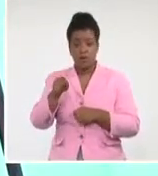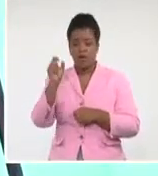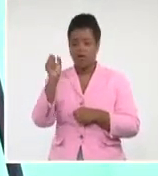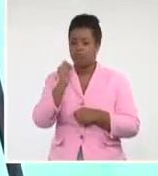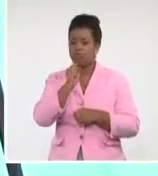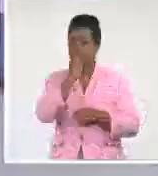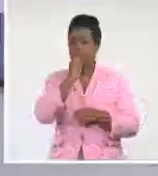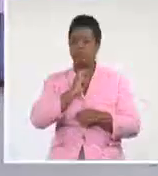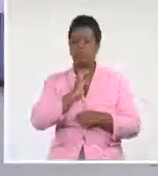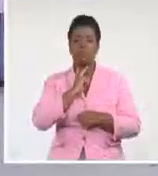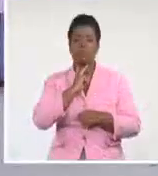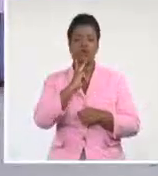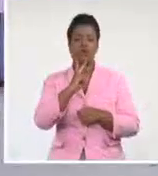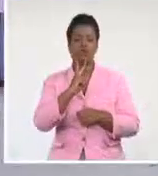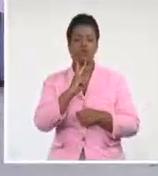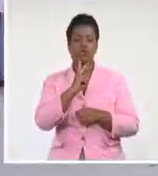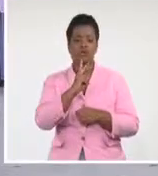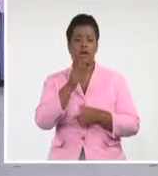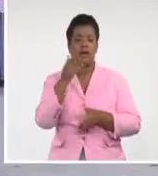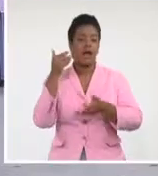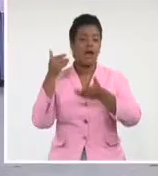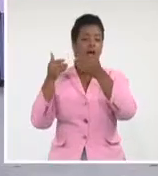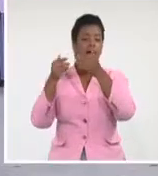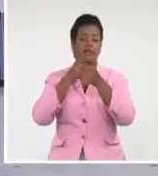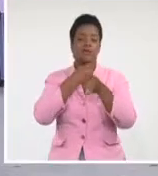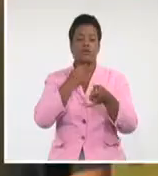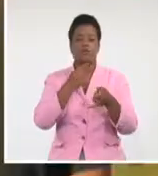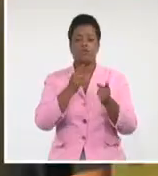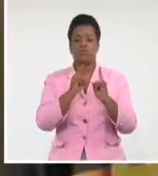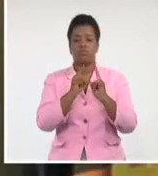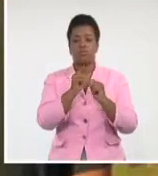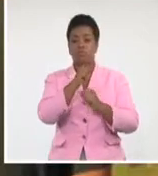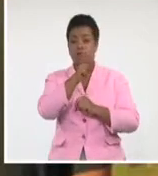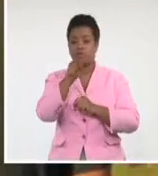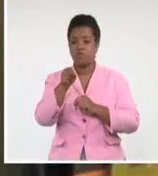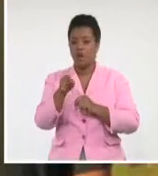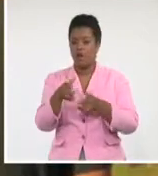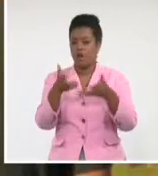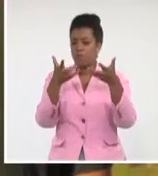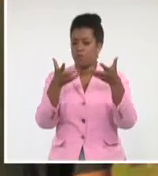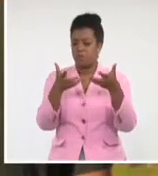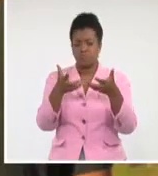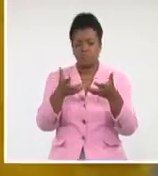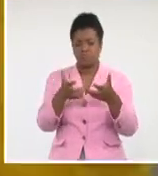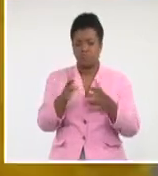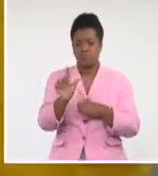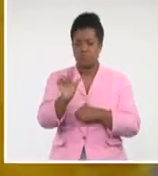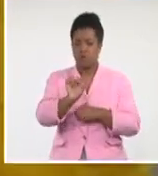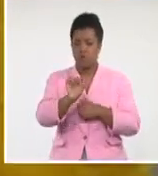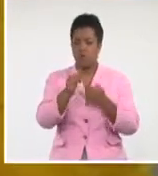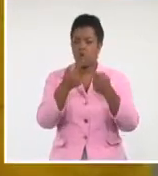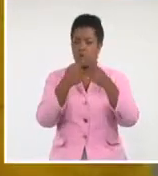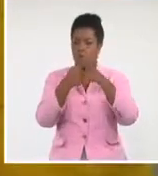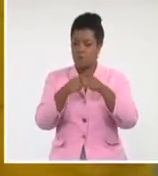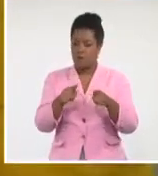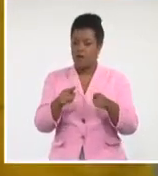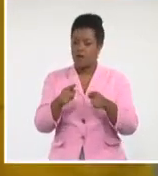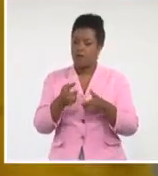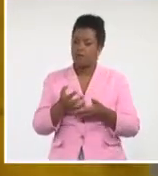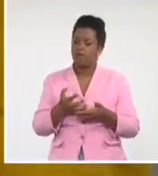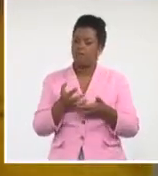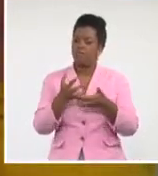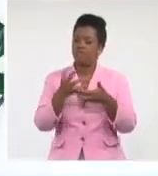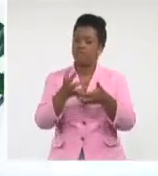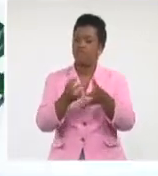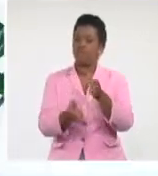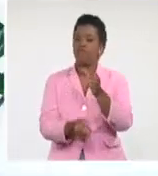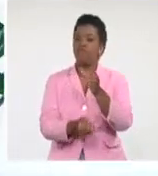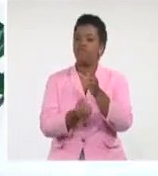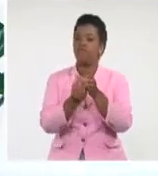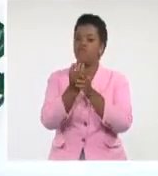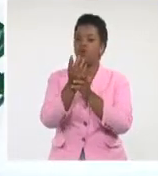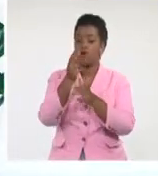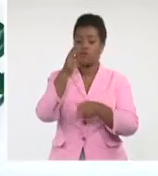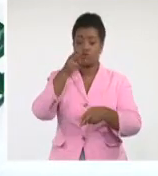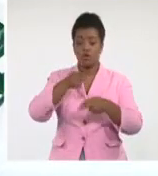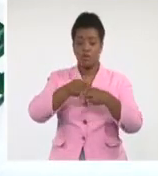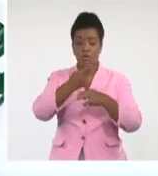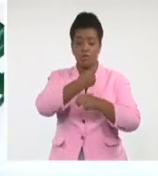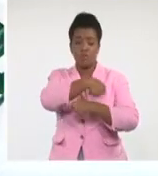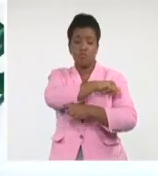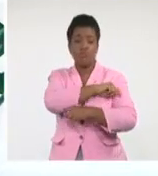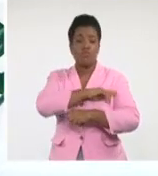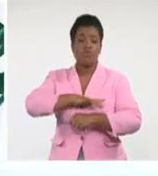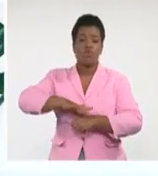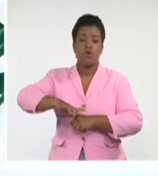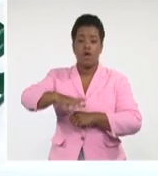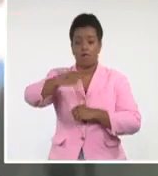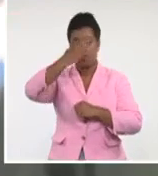los muertos. Vienen pocos hasta aquí, pero los imprescindibles para dejar flores a nombre del pueblo de Cuba en honor a la memoria